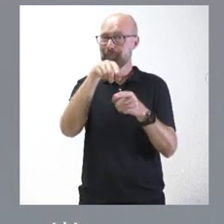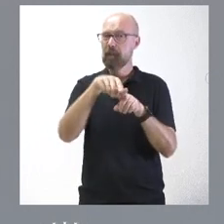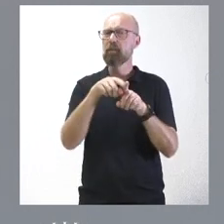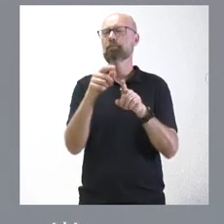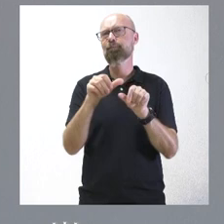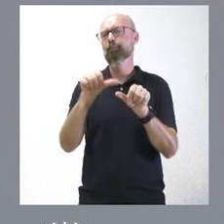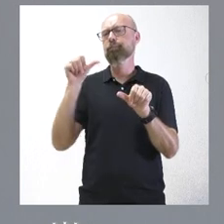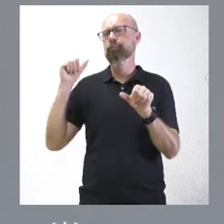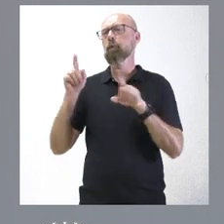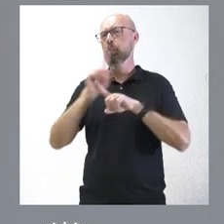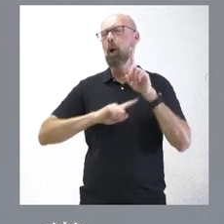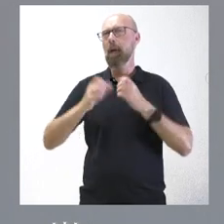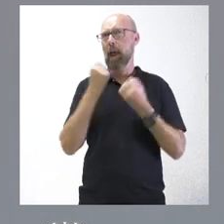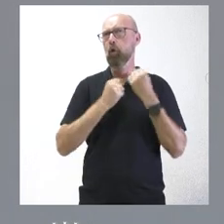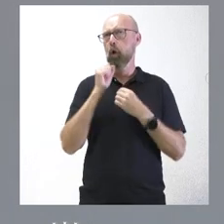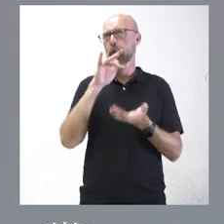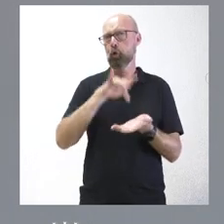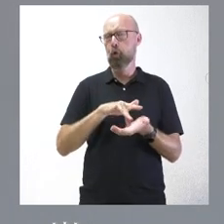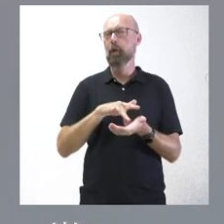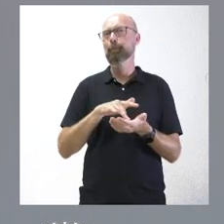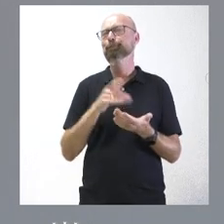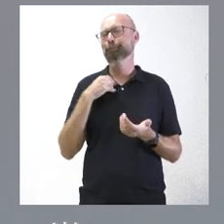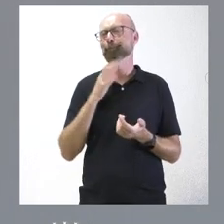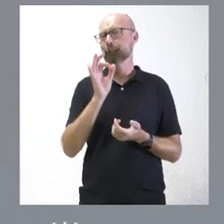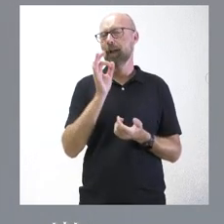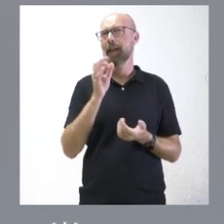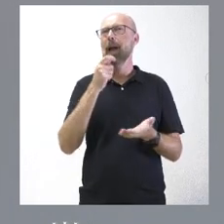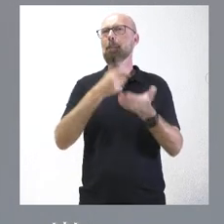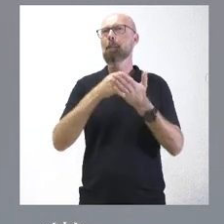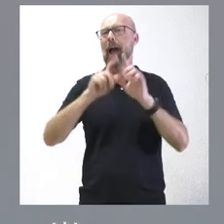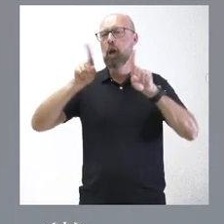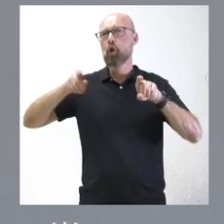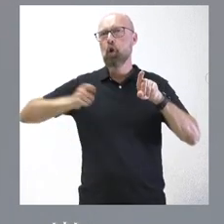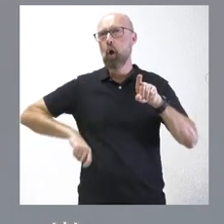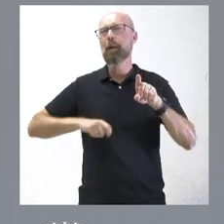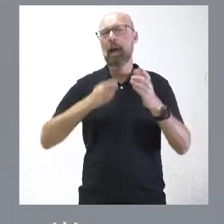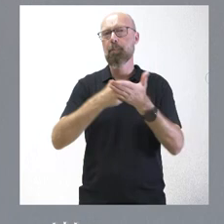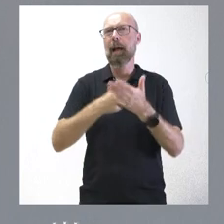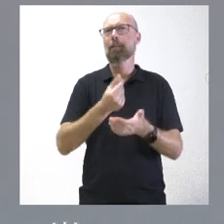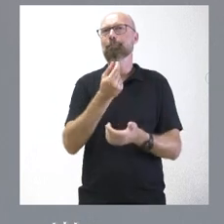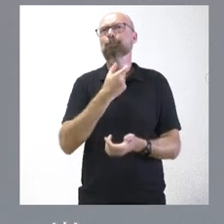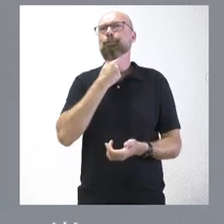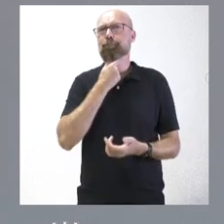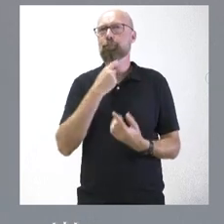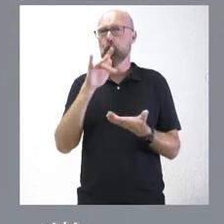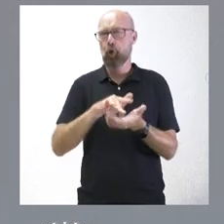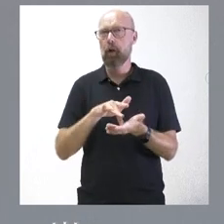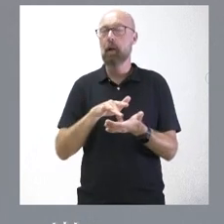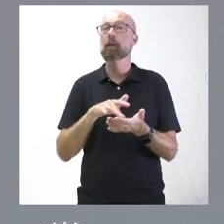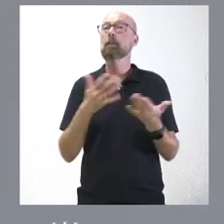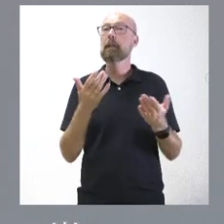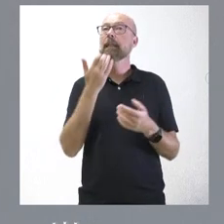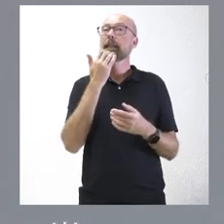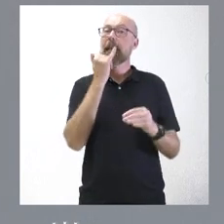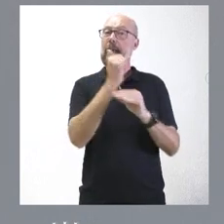económicos y como usted señala pues tiene dificultad para pagar algunas nóminas en la medida en que finalmente el duto comunique